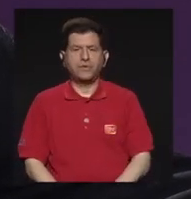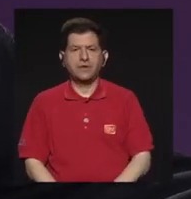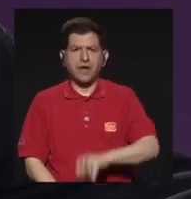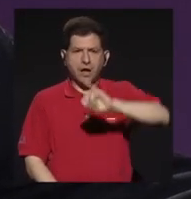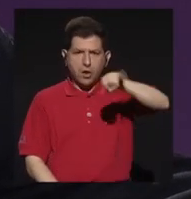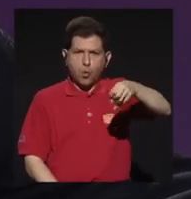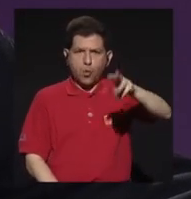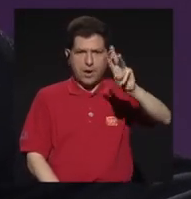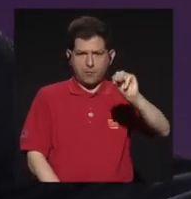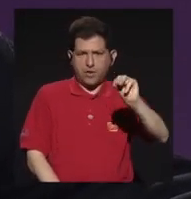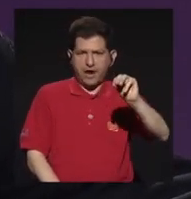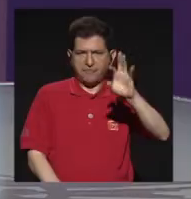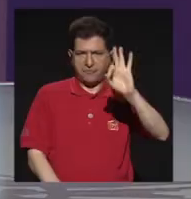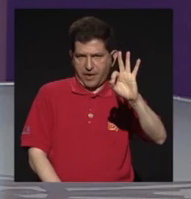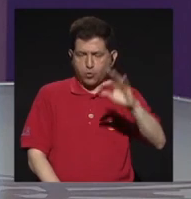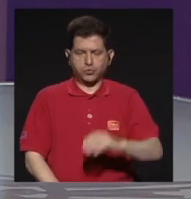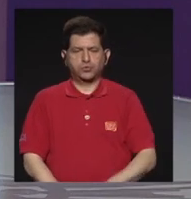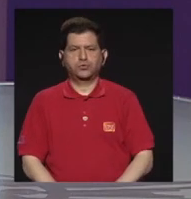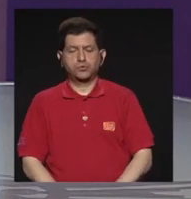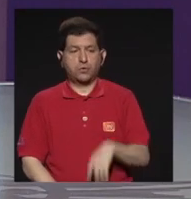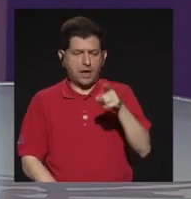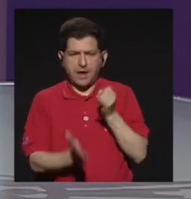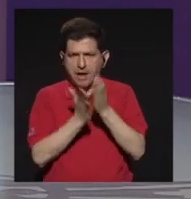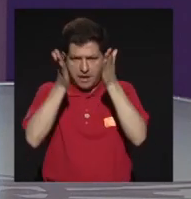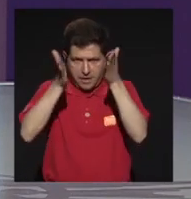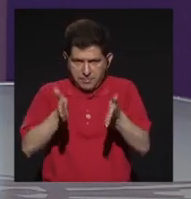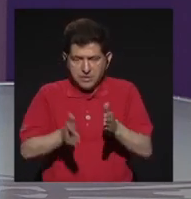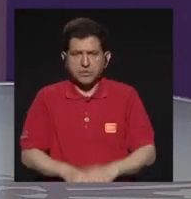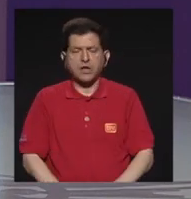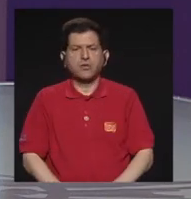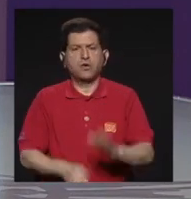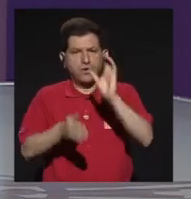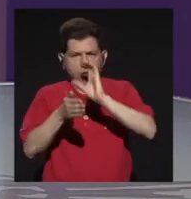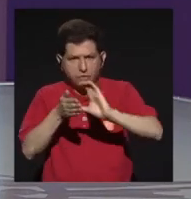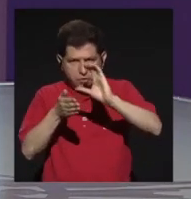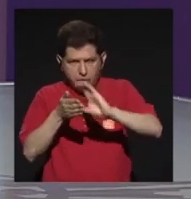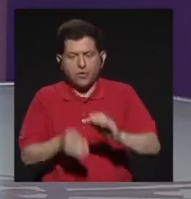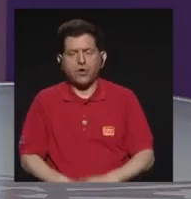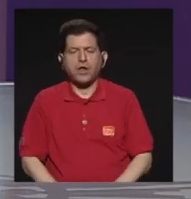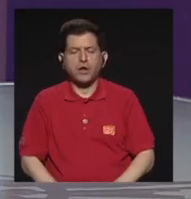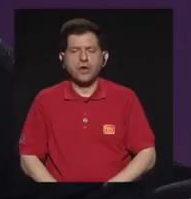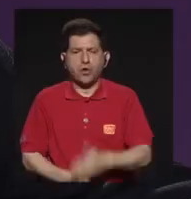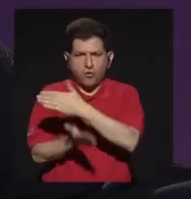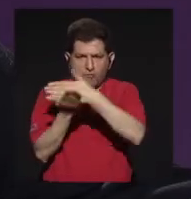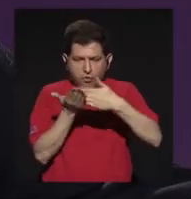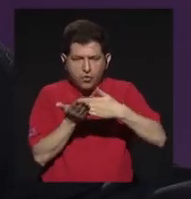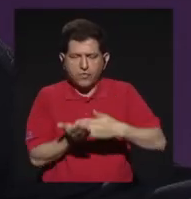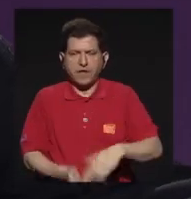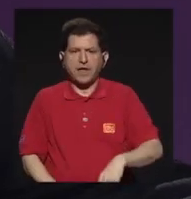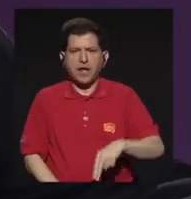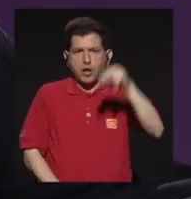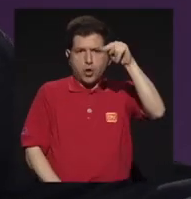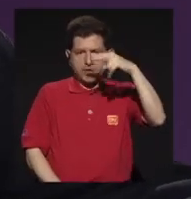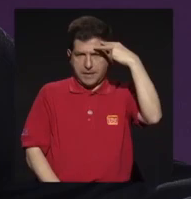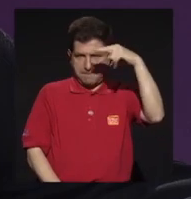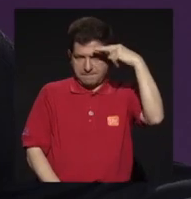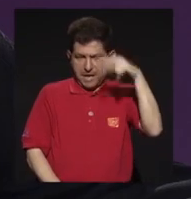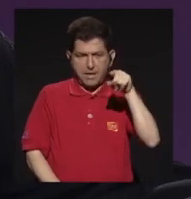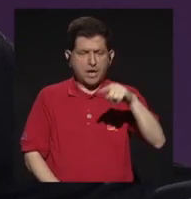julia monárrez fragoso investigadora del colegio de la frontera norte de méxico